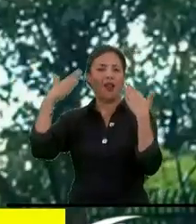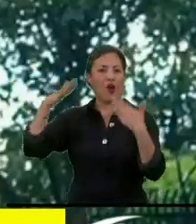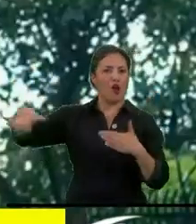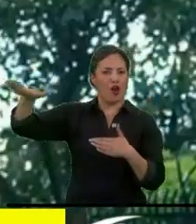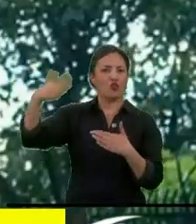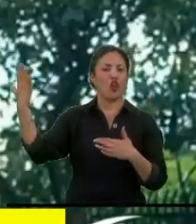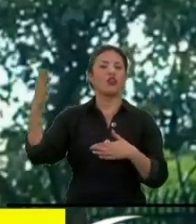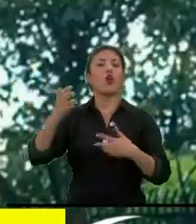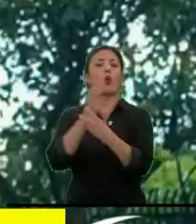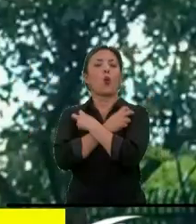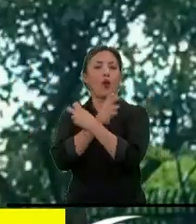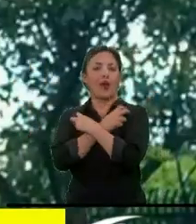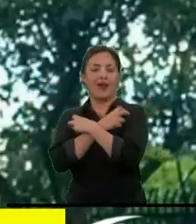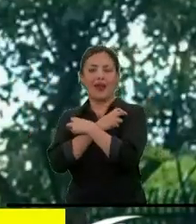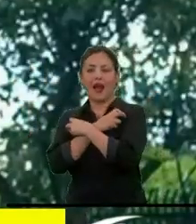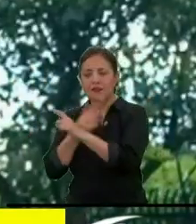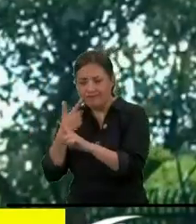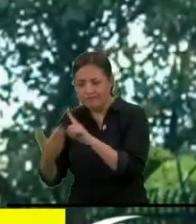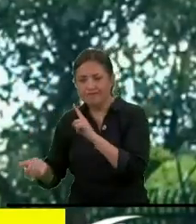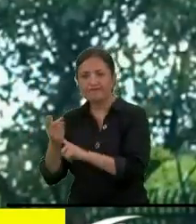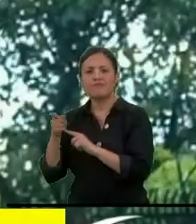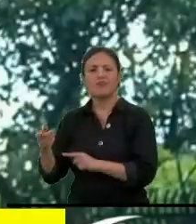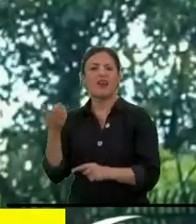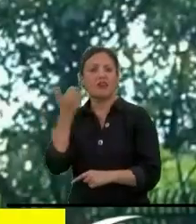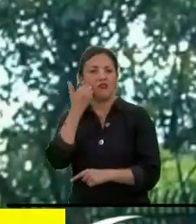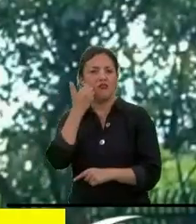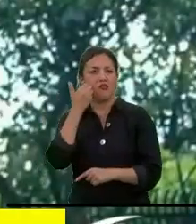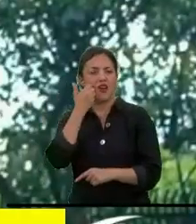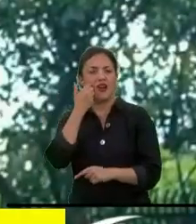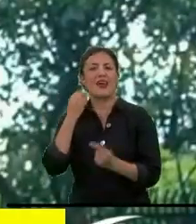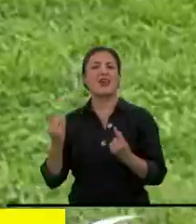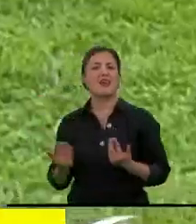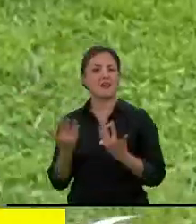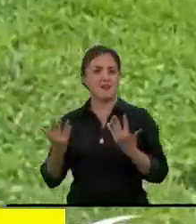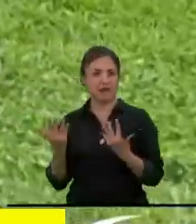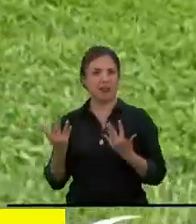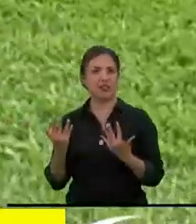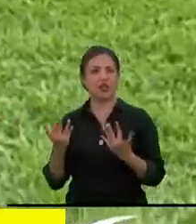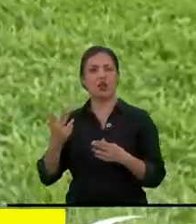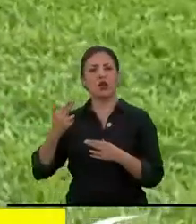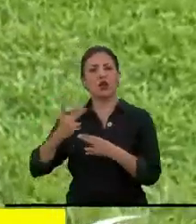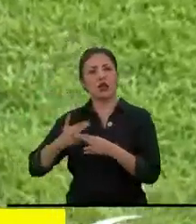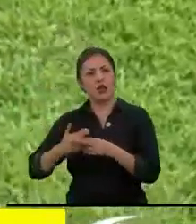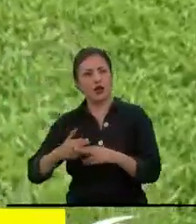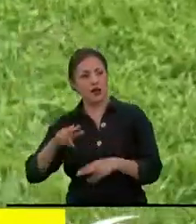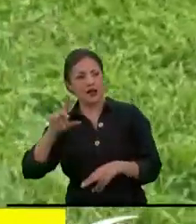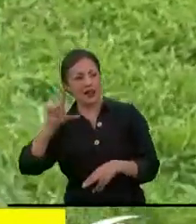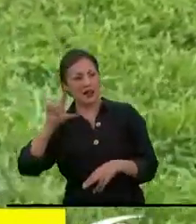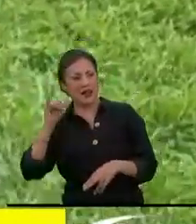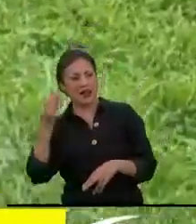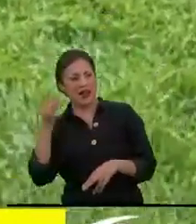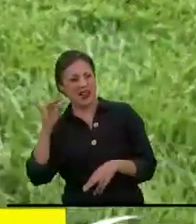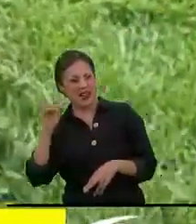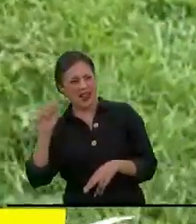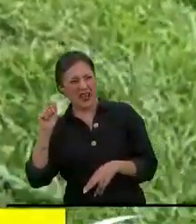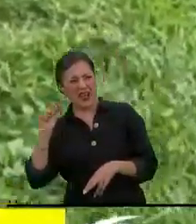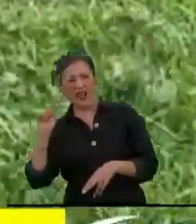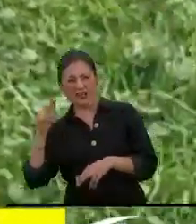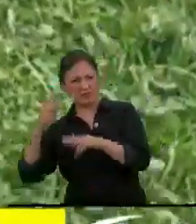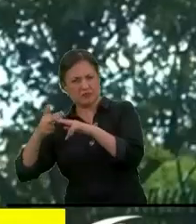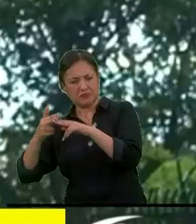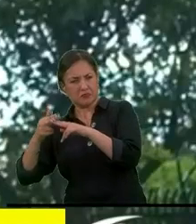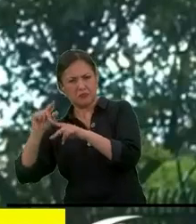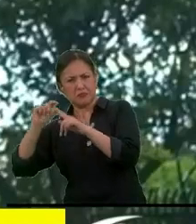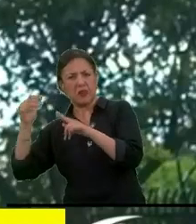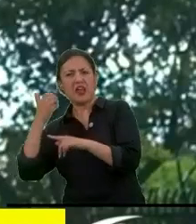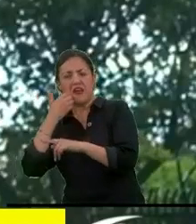y pues él fue diagnosticado por una enfermedad infecciosa llamada Ehrlichia, y pues esto desencadena una